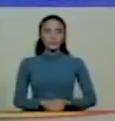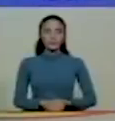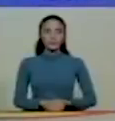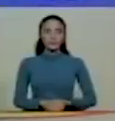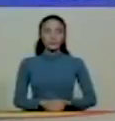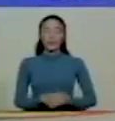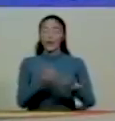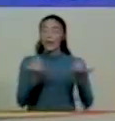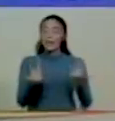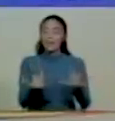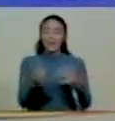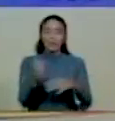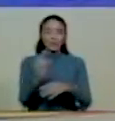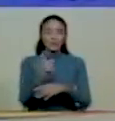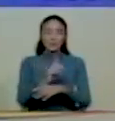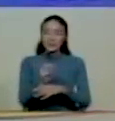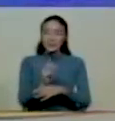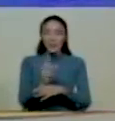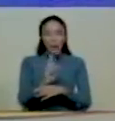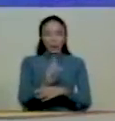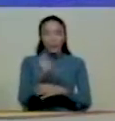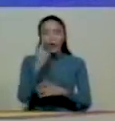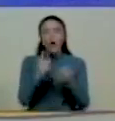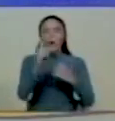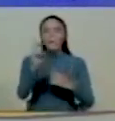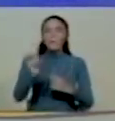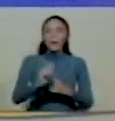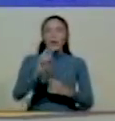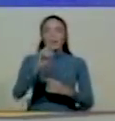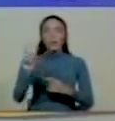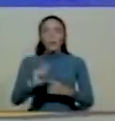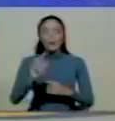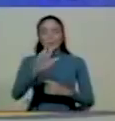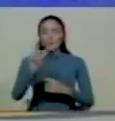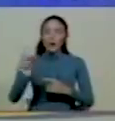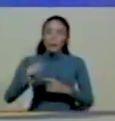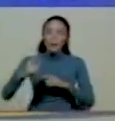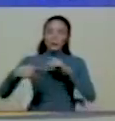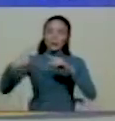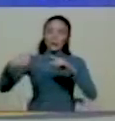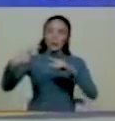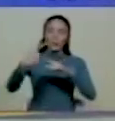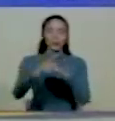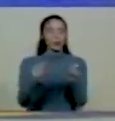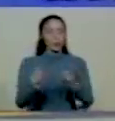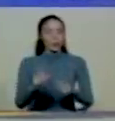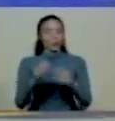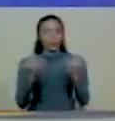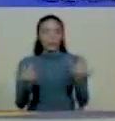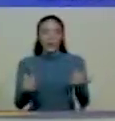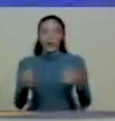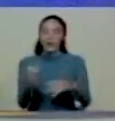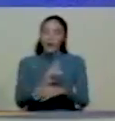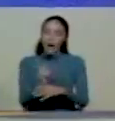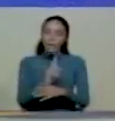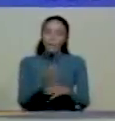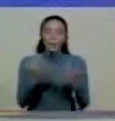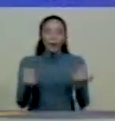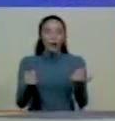del ya. Esto no es para dentro un mes, dos meses, tres meses. Esto es para ya.